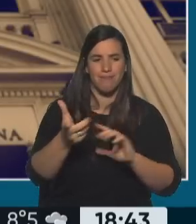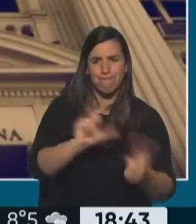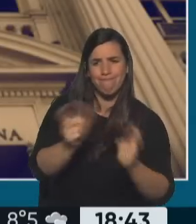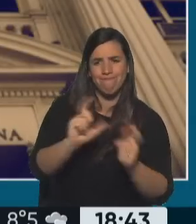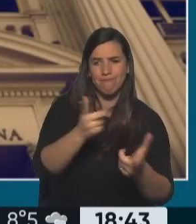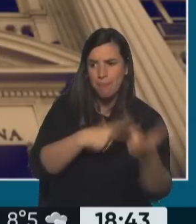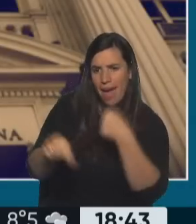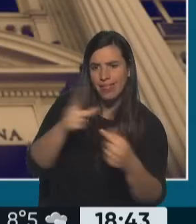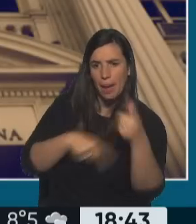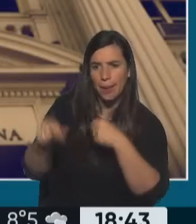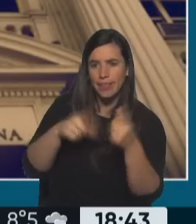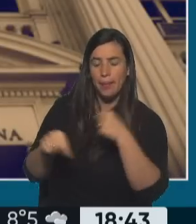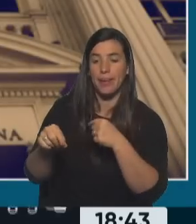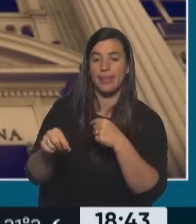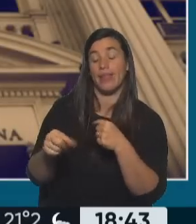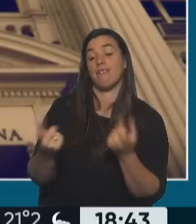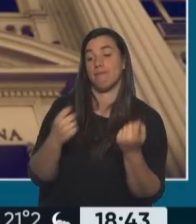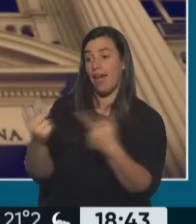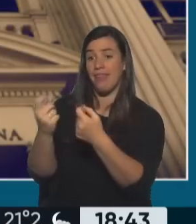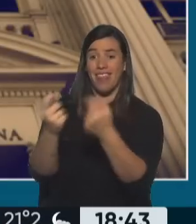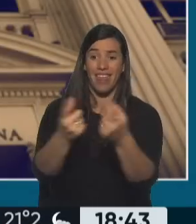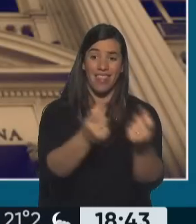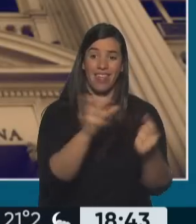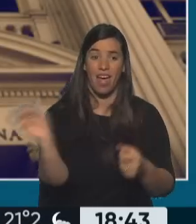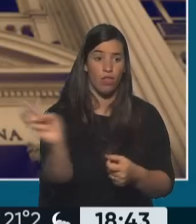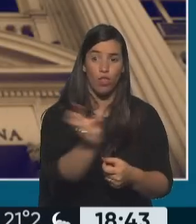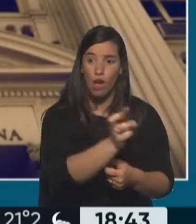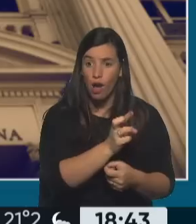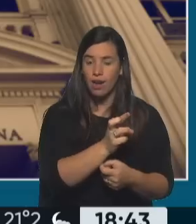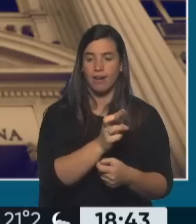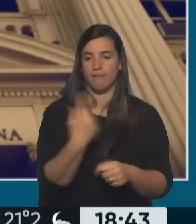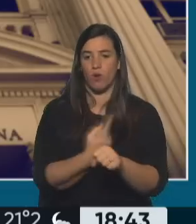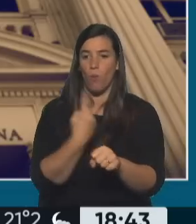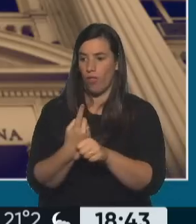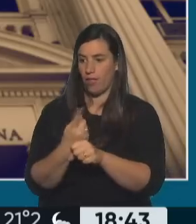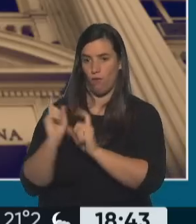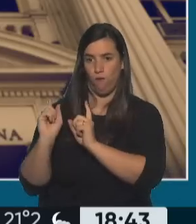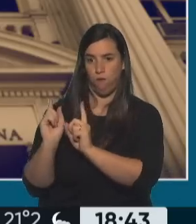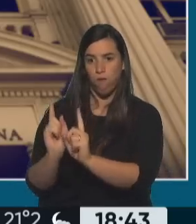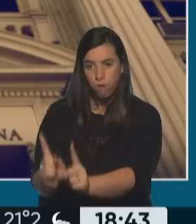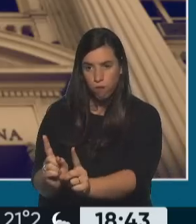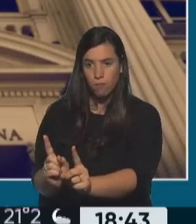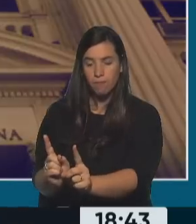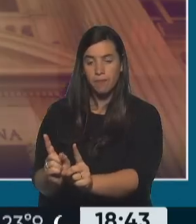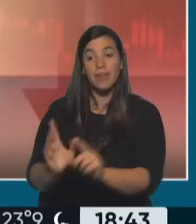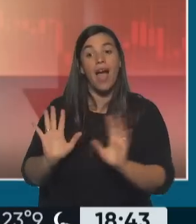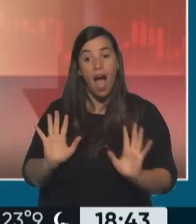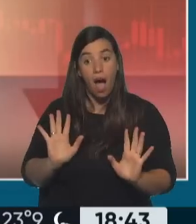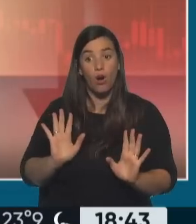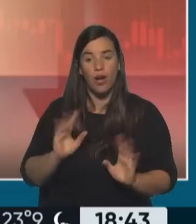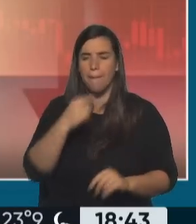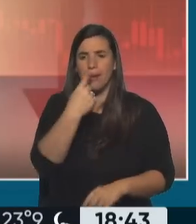forma estás dando dólares al mercado. Ahora, la pregunta del millón será, ¿tiene Massa la carta del